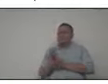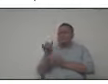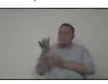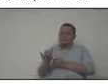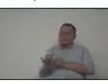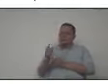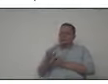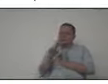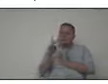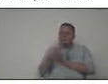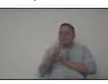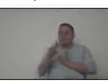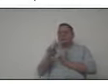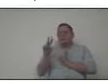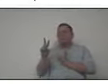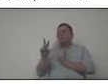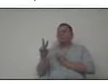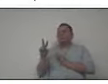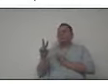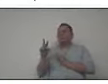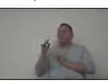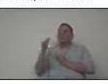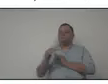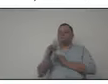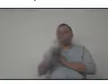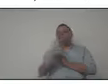del 2022 teníamos el